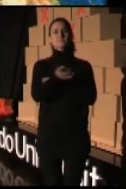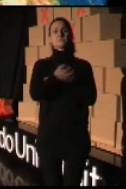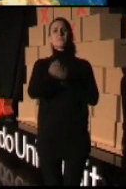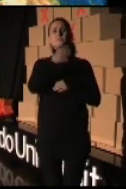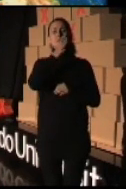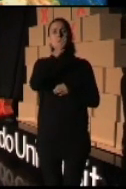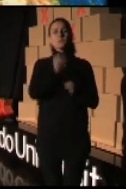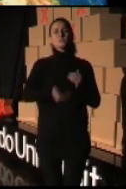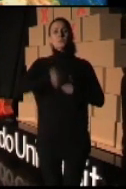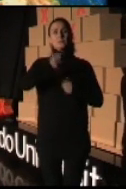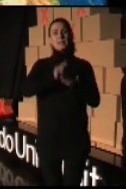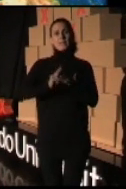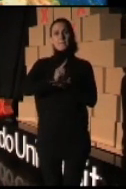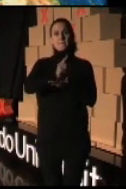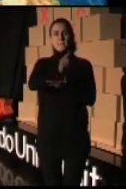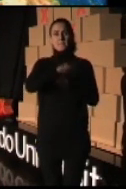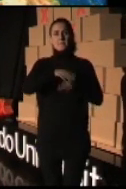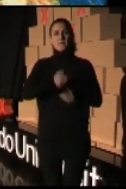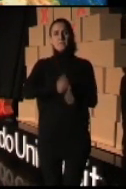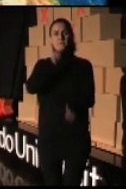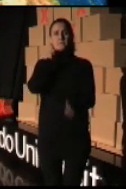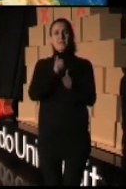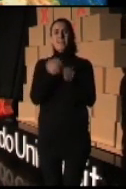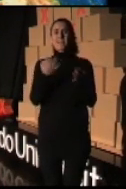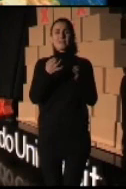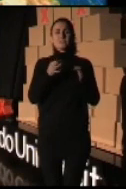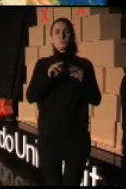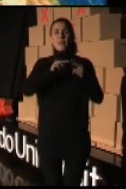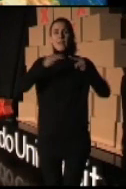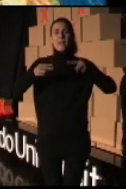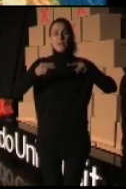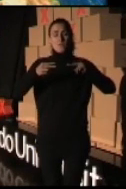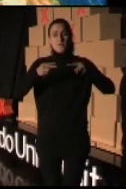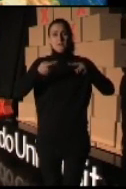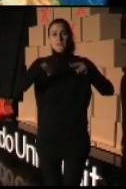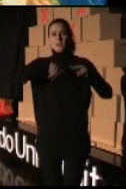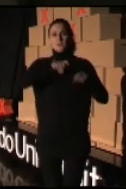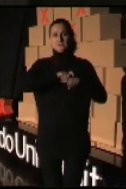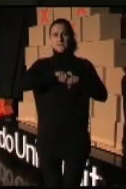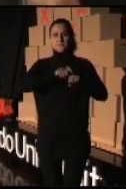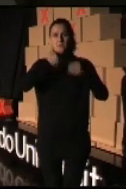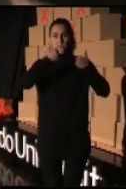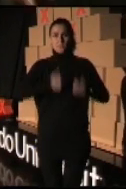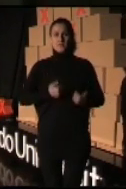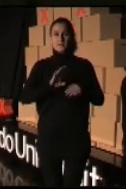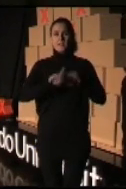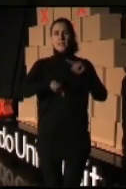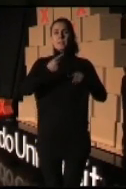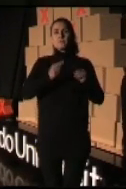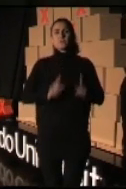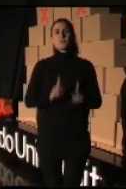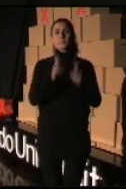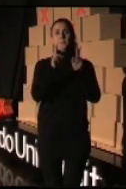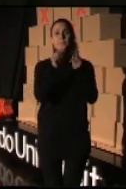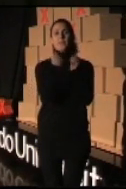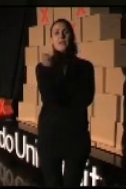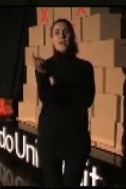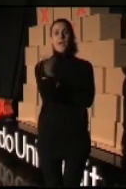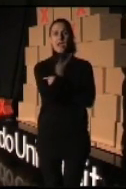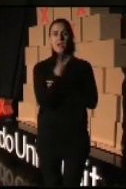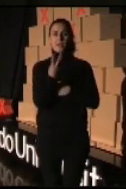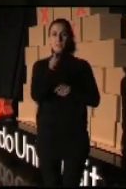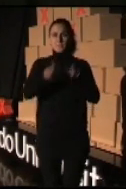importante tener un mapa referencia de lo que sería el genoma de nuestra especie a la hora de luego poder secuenciar el de cada uno de los